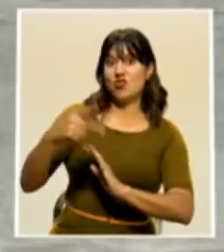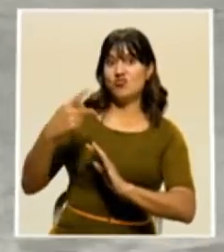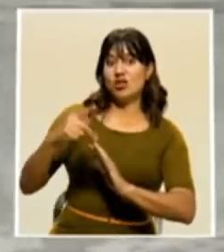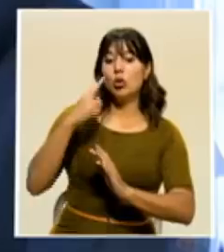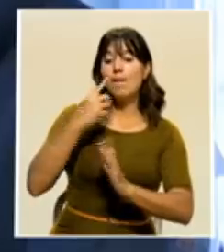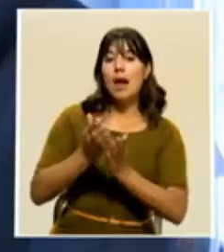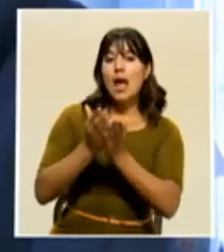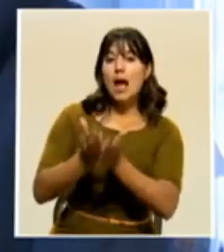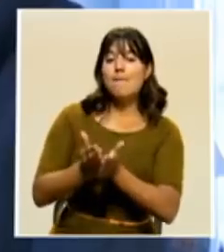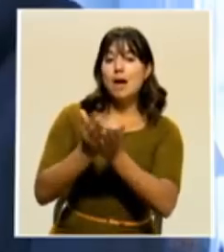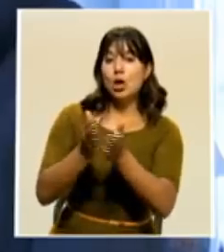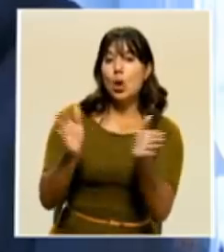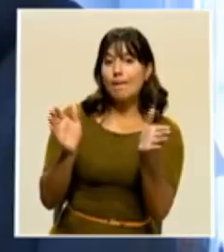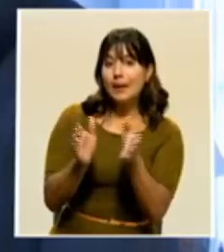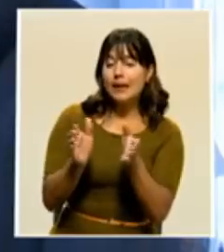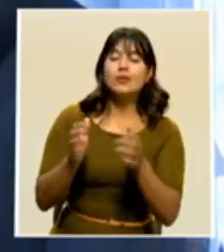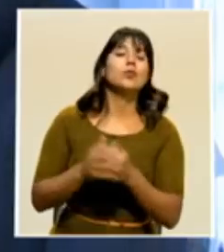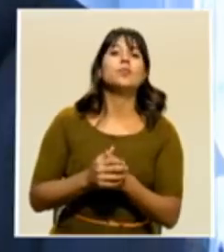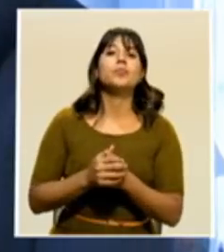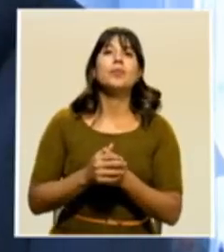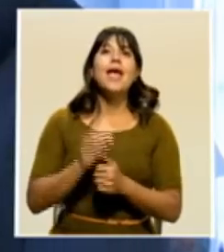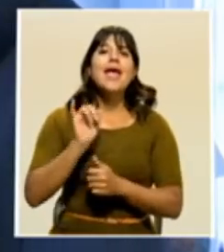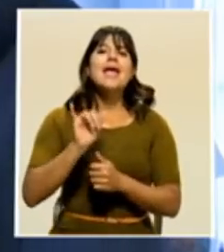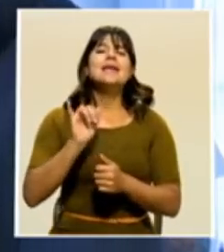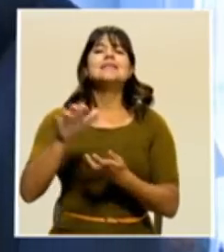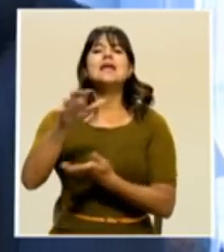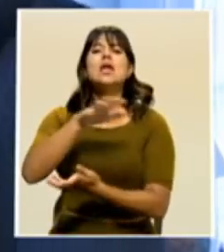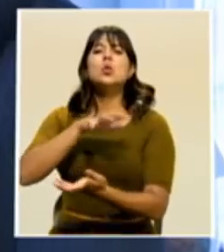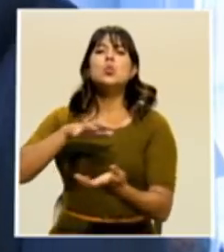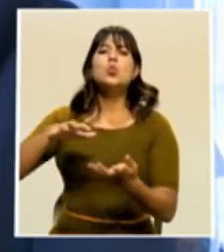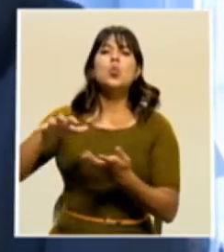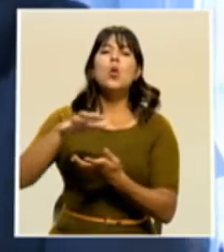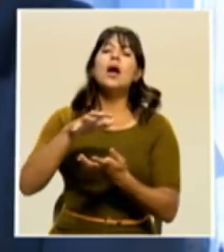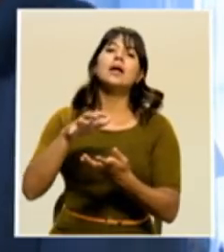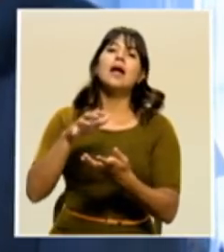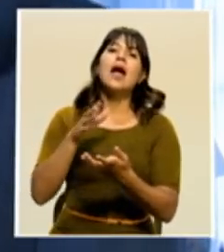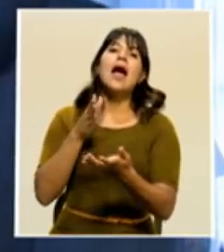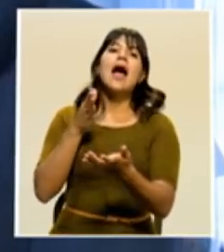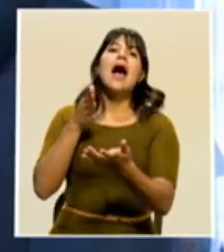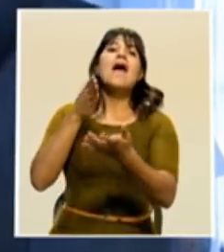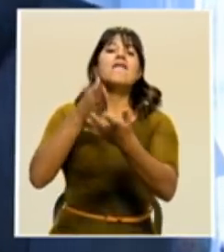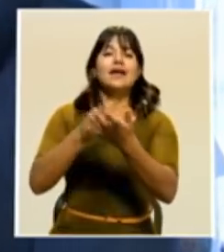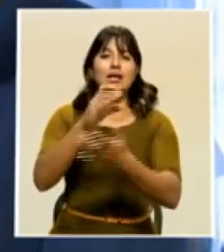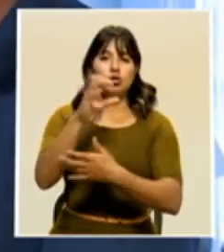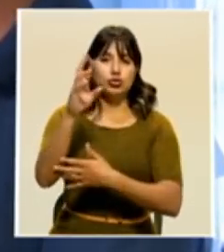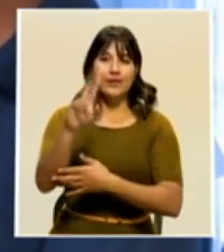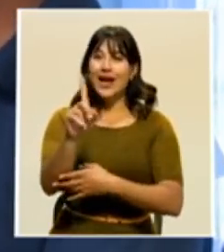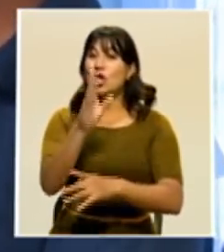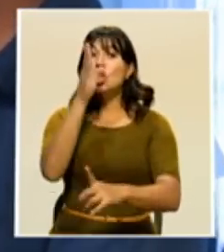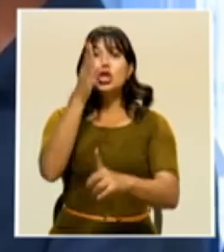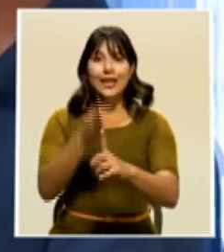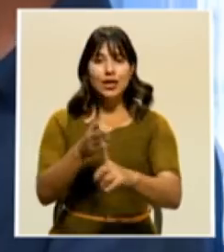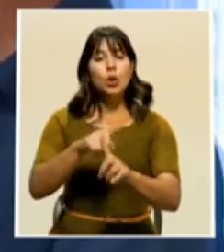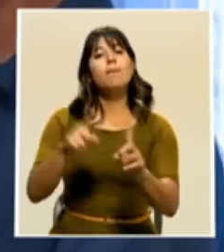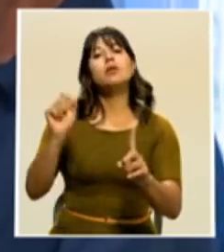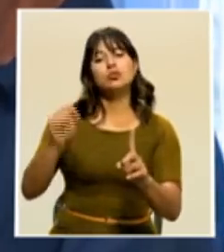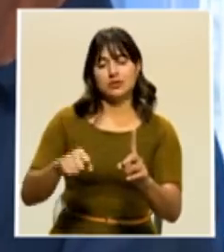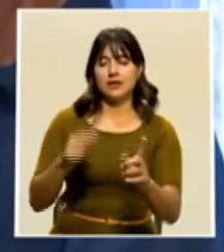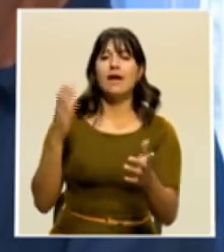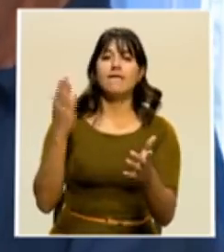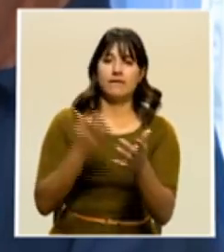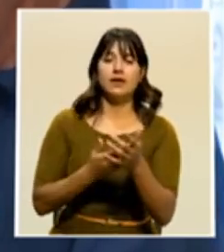embarcaciones. Obviamente ese huracán lo que produce son efectos indirectos sobre las costas de Costa Rica y básicamente por la forma